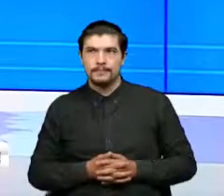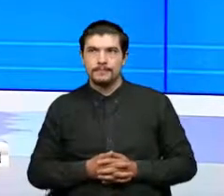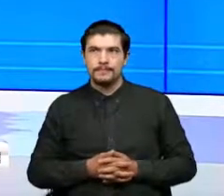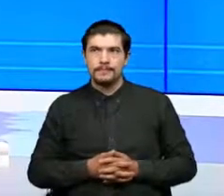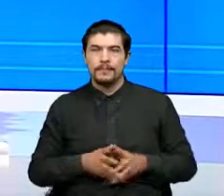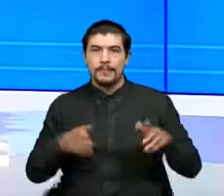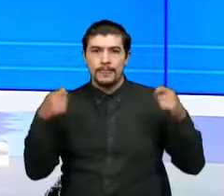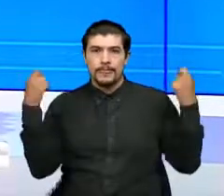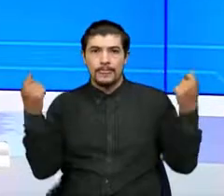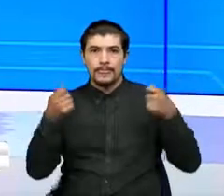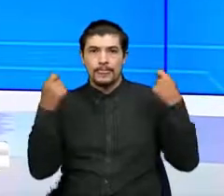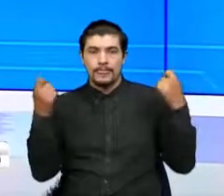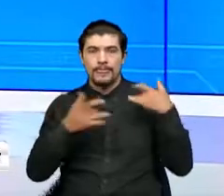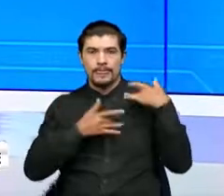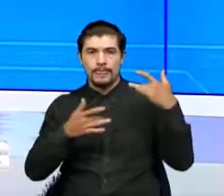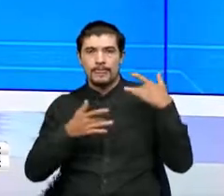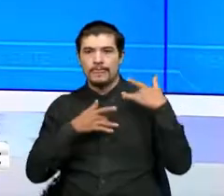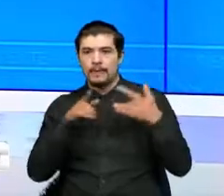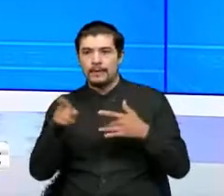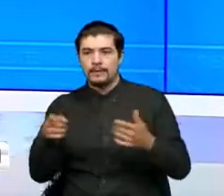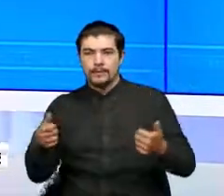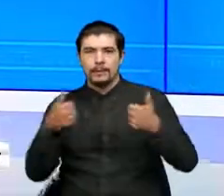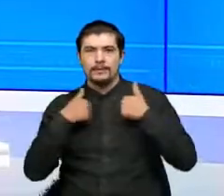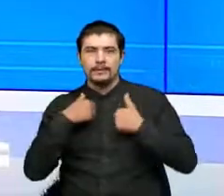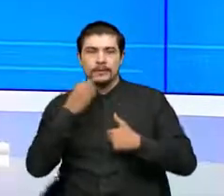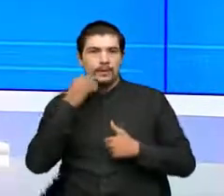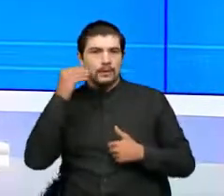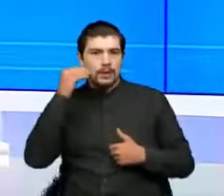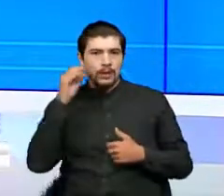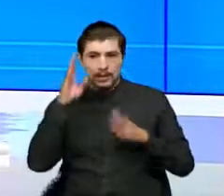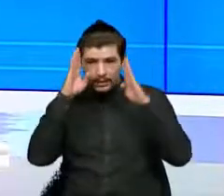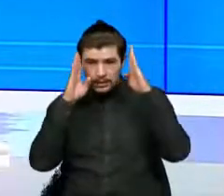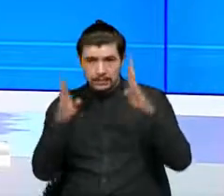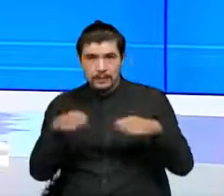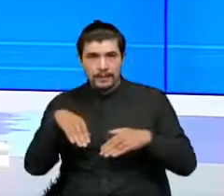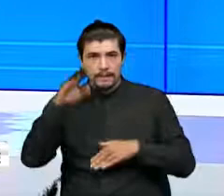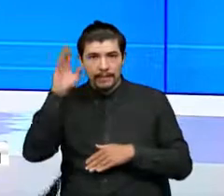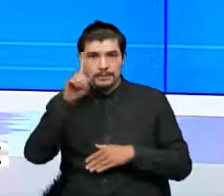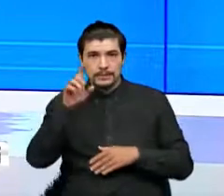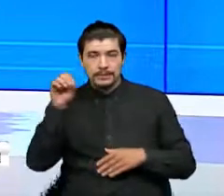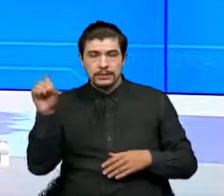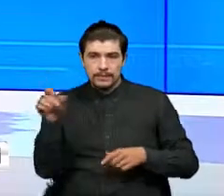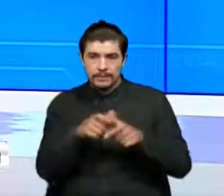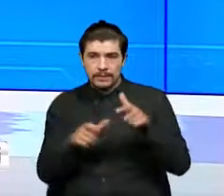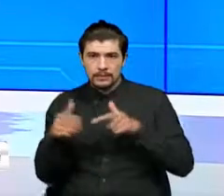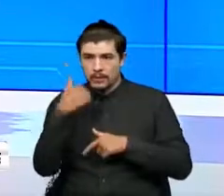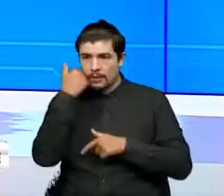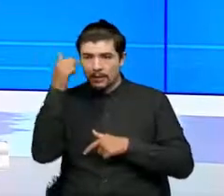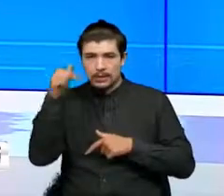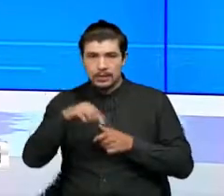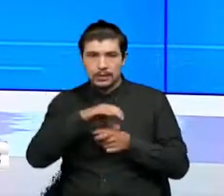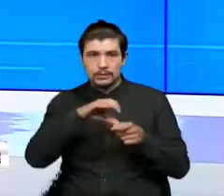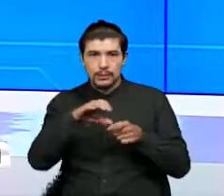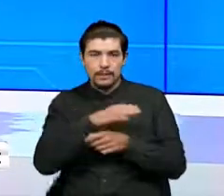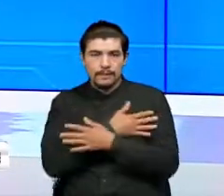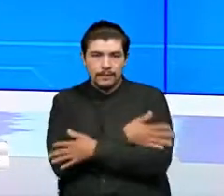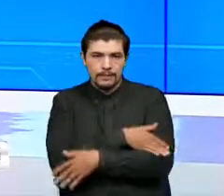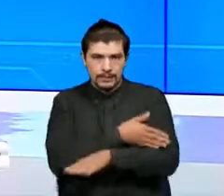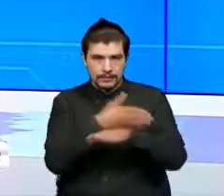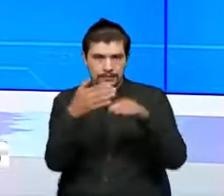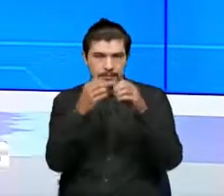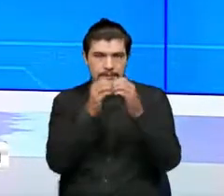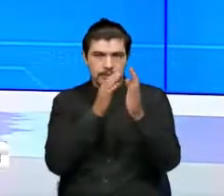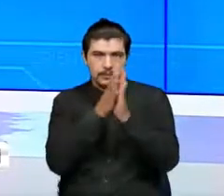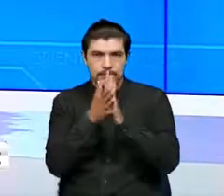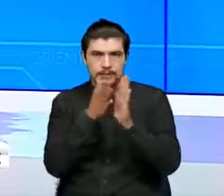Promueve Donatón en beneficio de hogar el asilo San José, que atiende a más de 100 adultos mayores de la ciudad de Pamplona. A esta hora los detalles con Dolly Xiomara